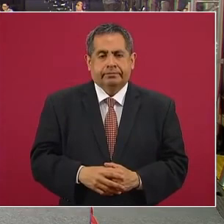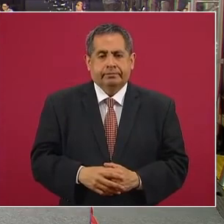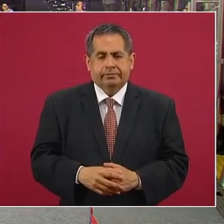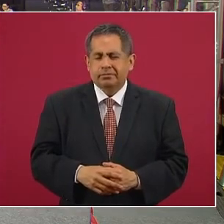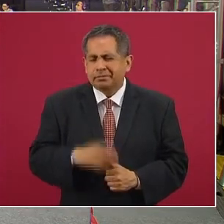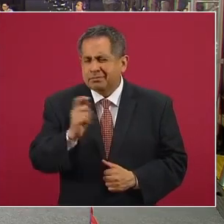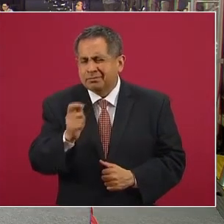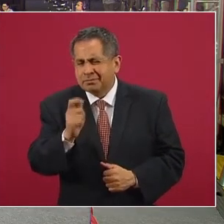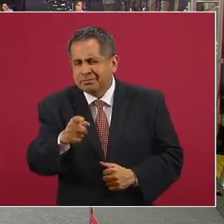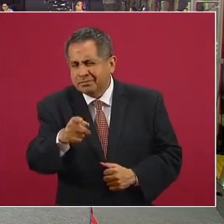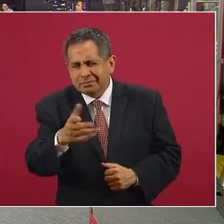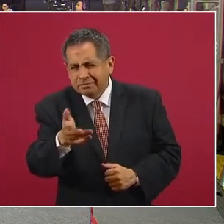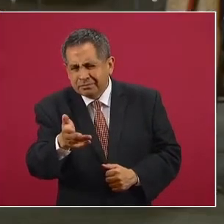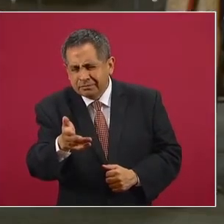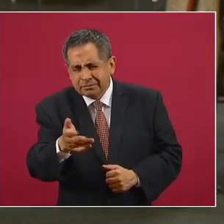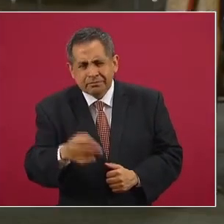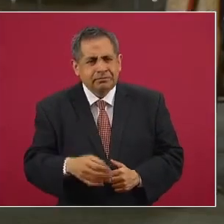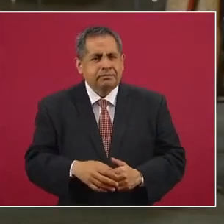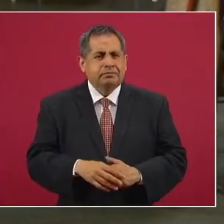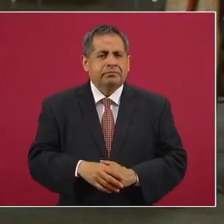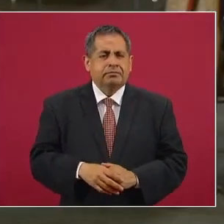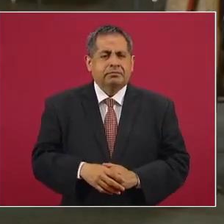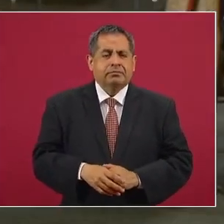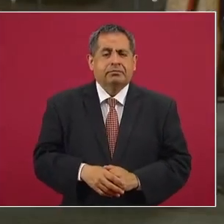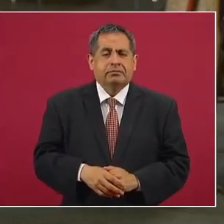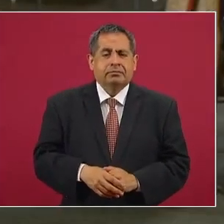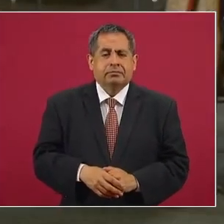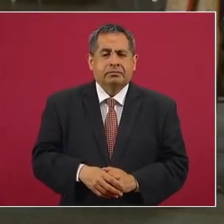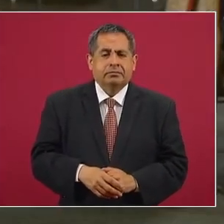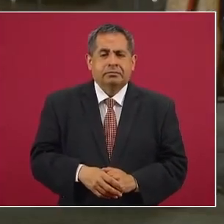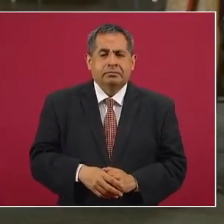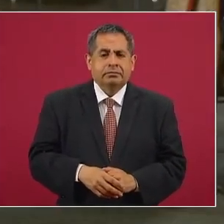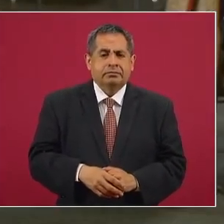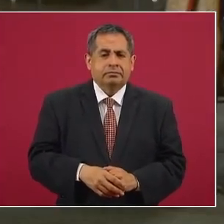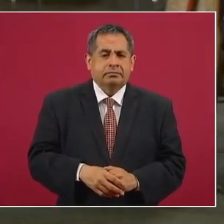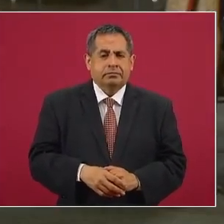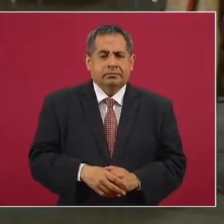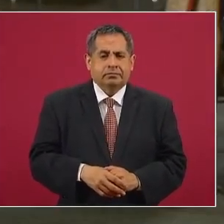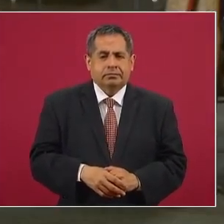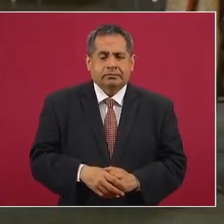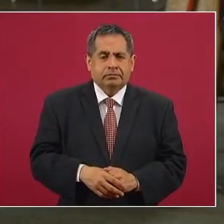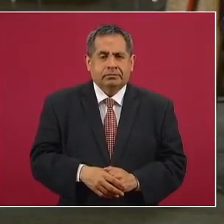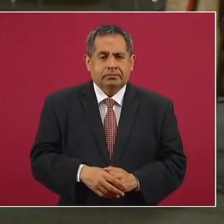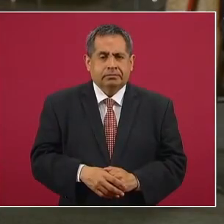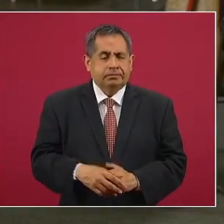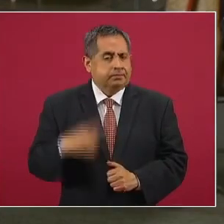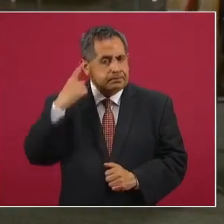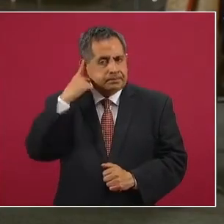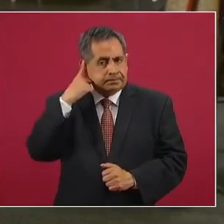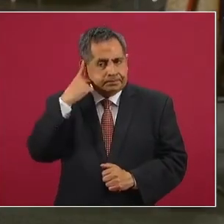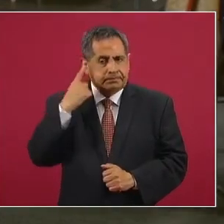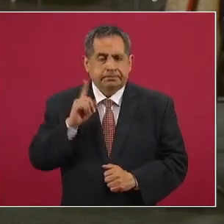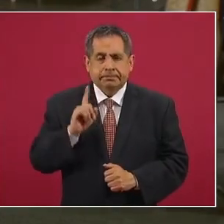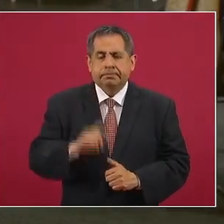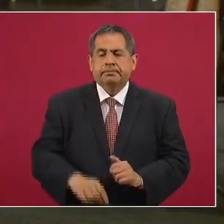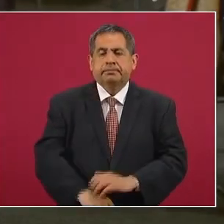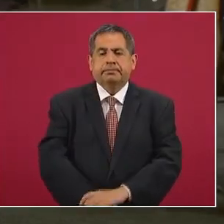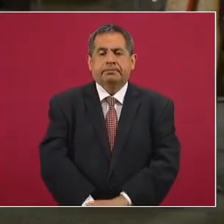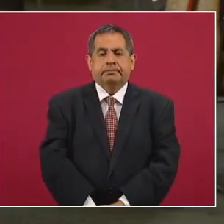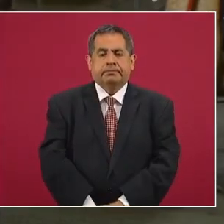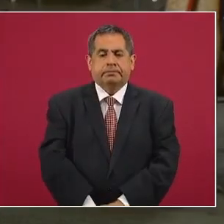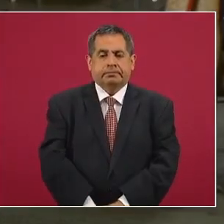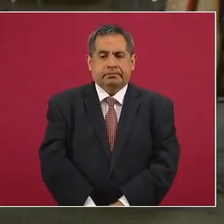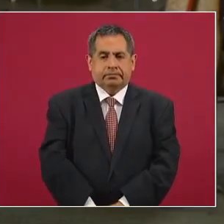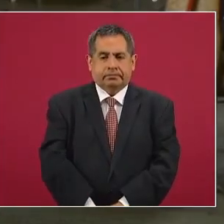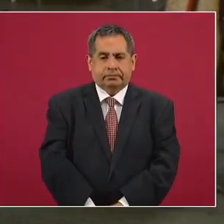sobre… Cuando a usted le dio los 100 puntos, ¿no? De los compromisos cumplidos, lo